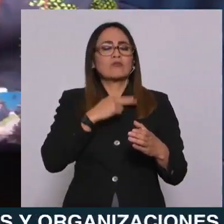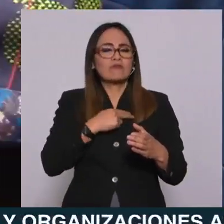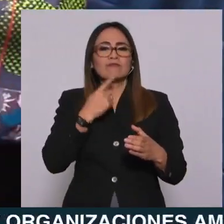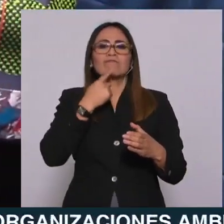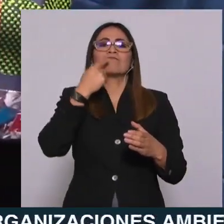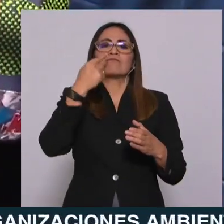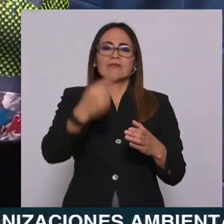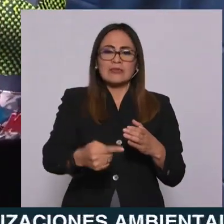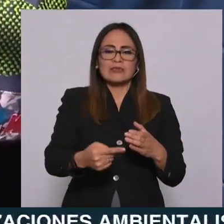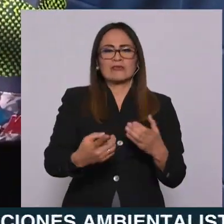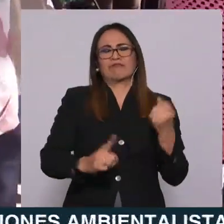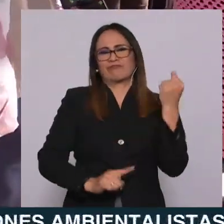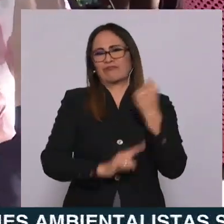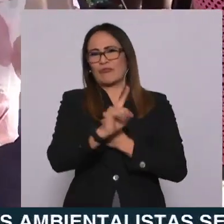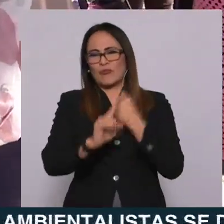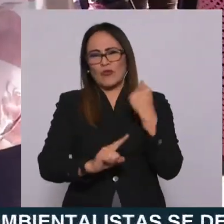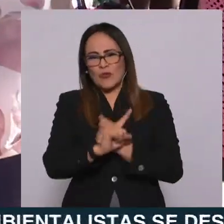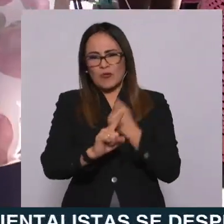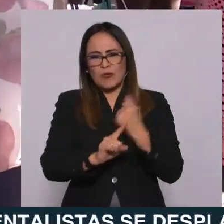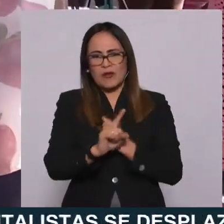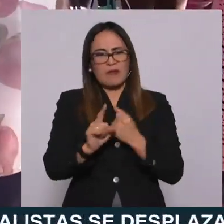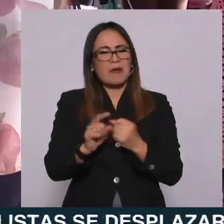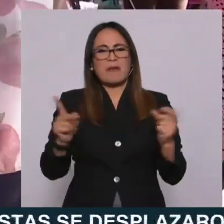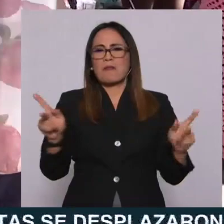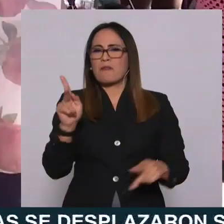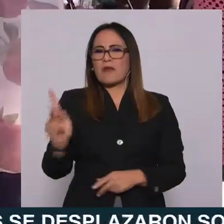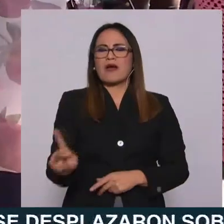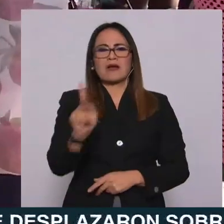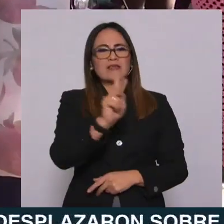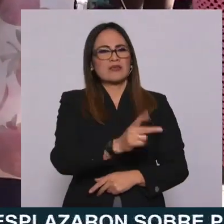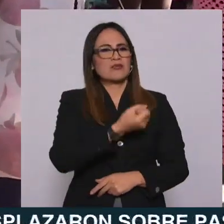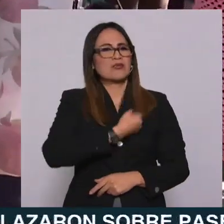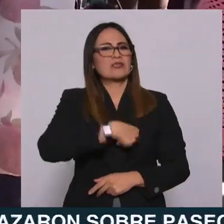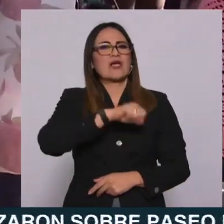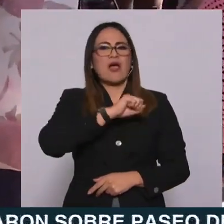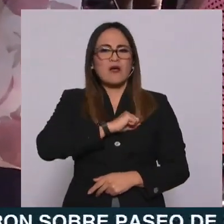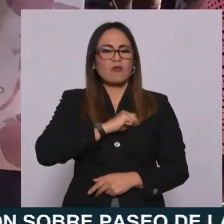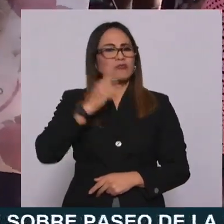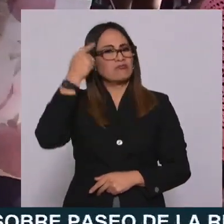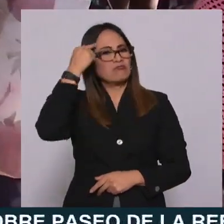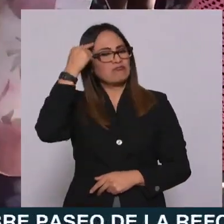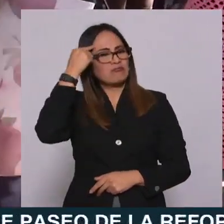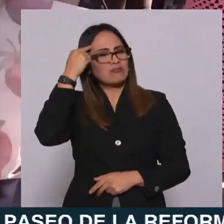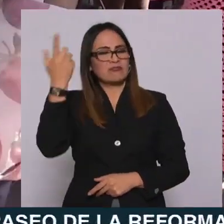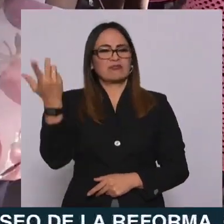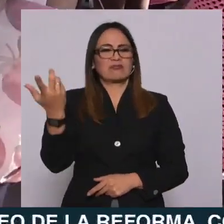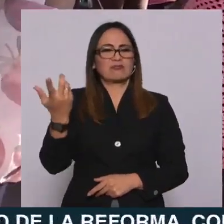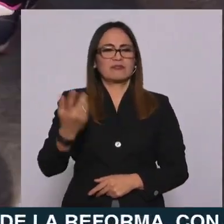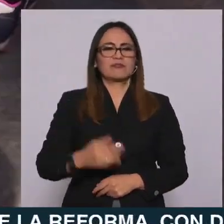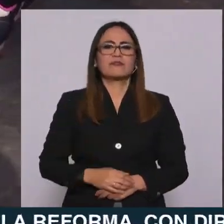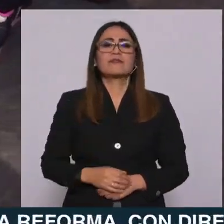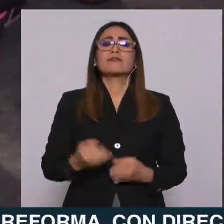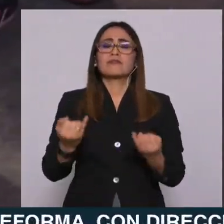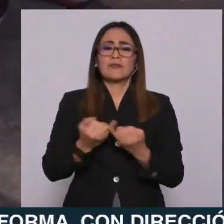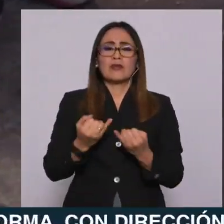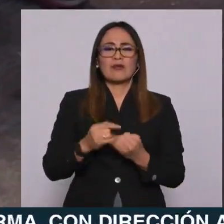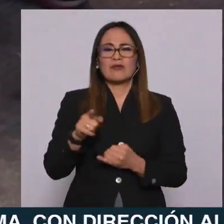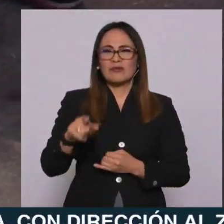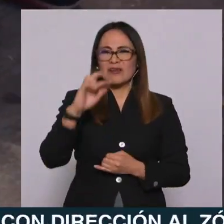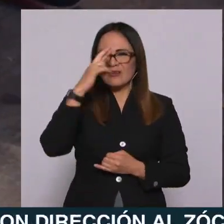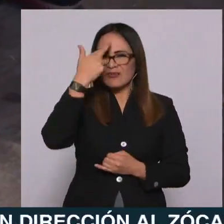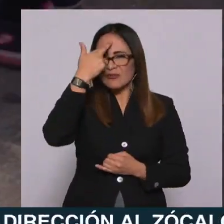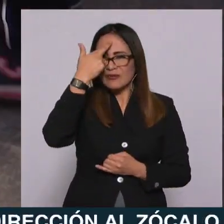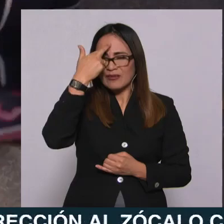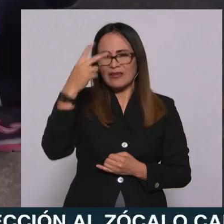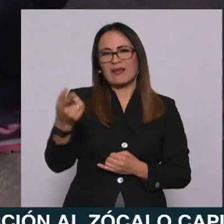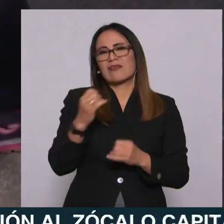este problema como un problema de salud pública y de salud mental, básicamente, ¿no? Y que acuérdate que si cruzamos